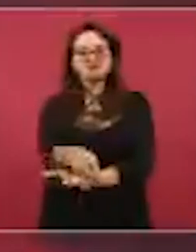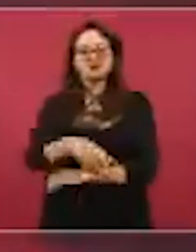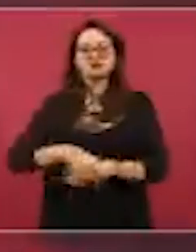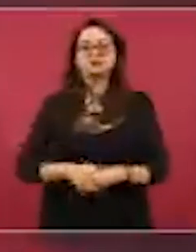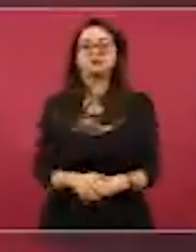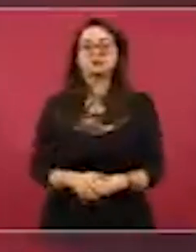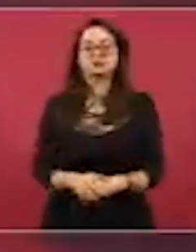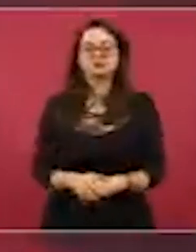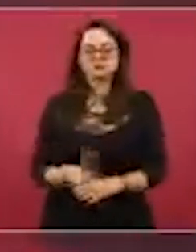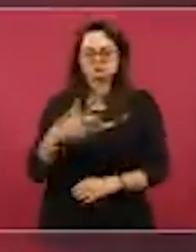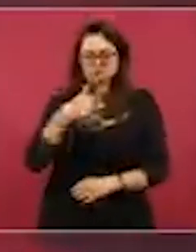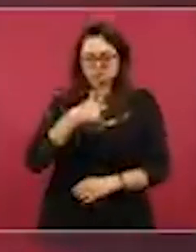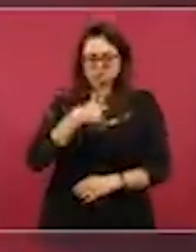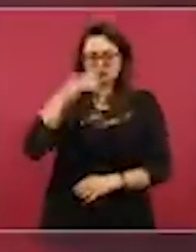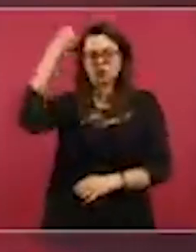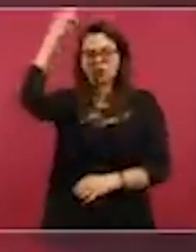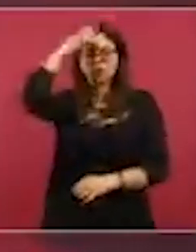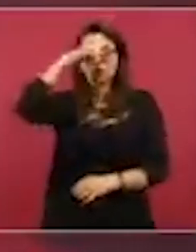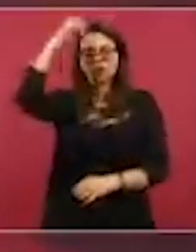Uno,